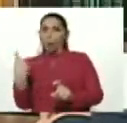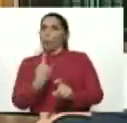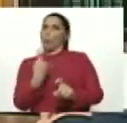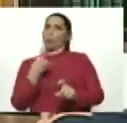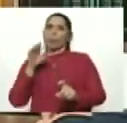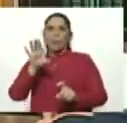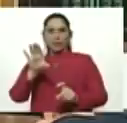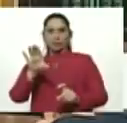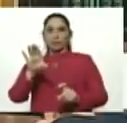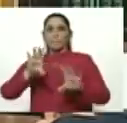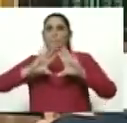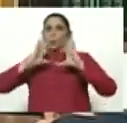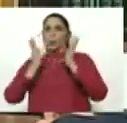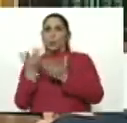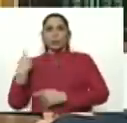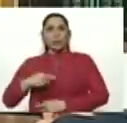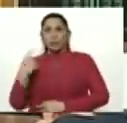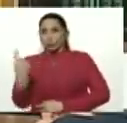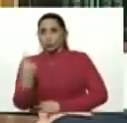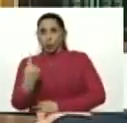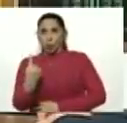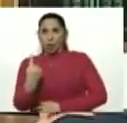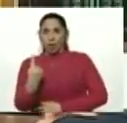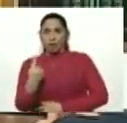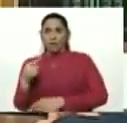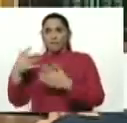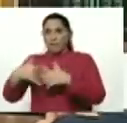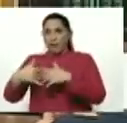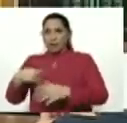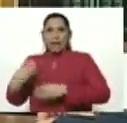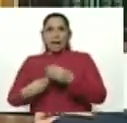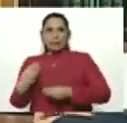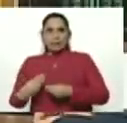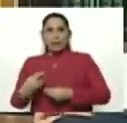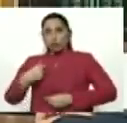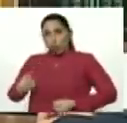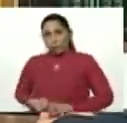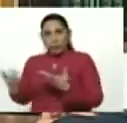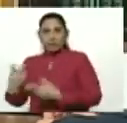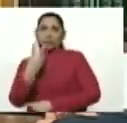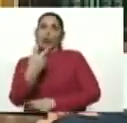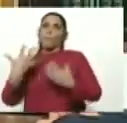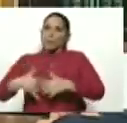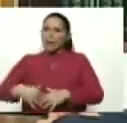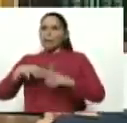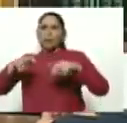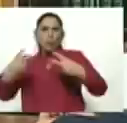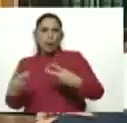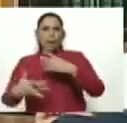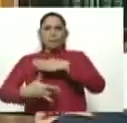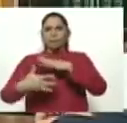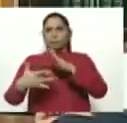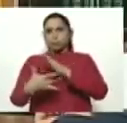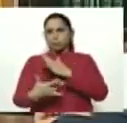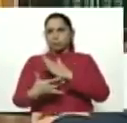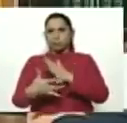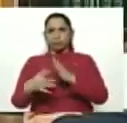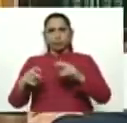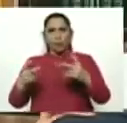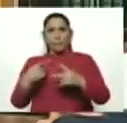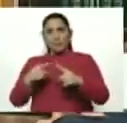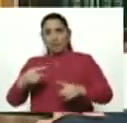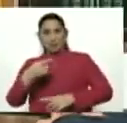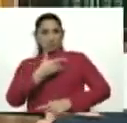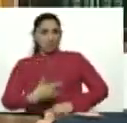país del mundo que tiene una sola máquina. Yo le ofrecí dos máquinas modernas, nuevas, de paquete, y el